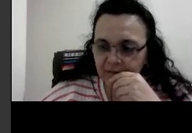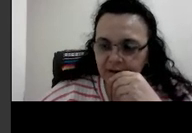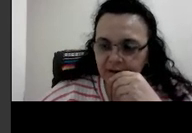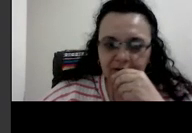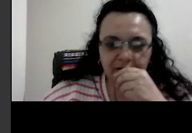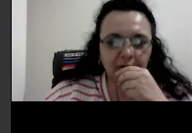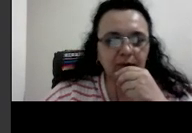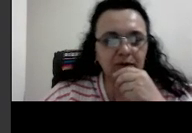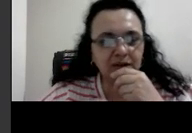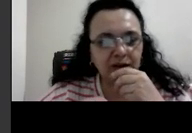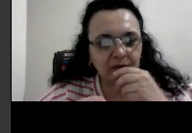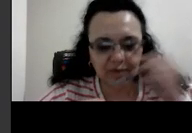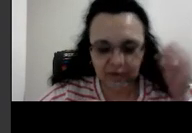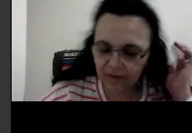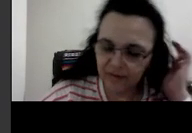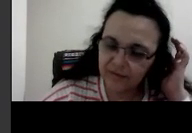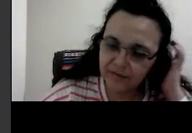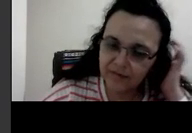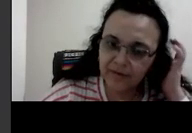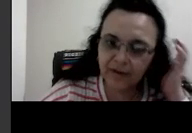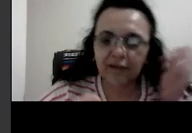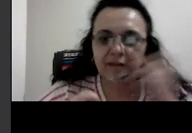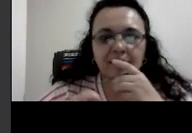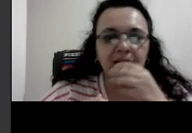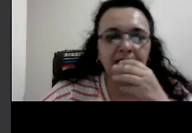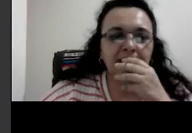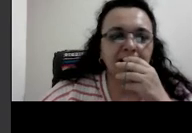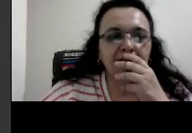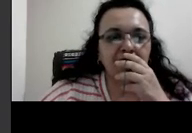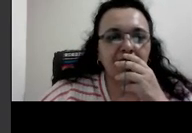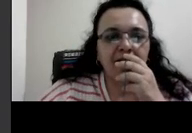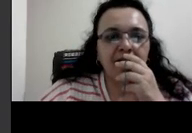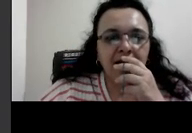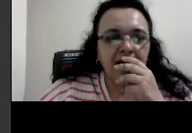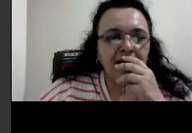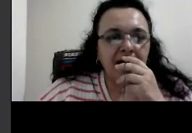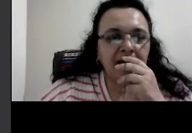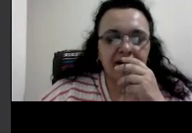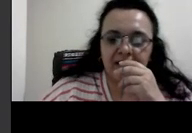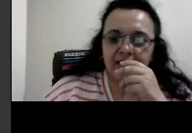todas, no con unos sí y con otros no. ¿Ok?